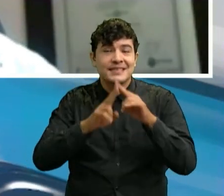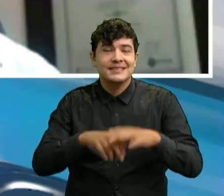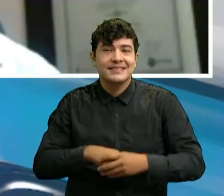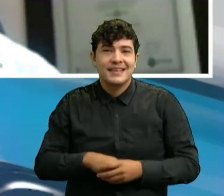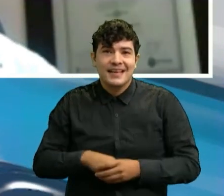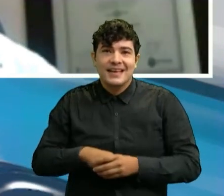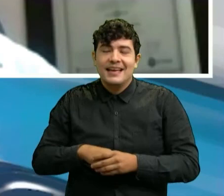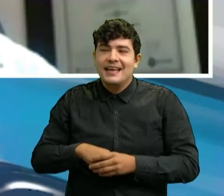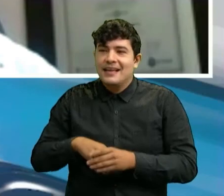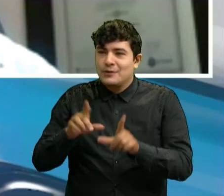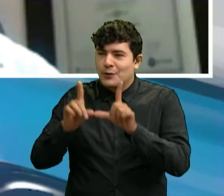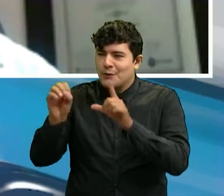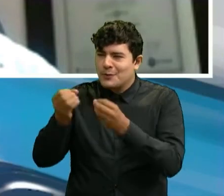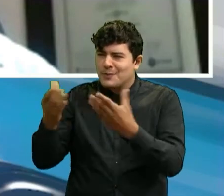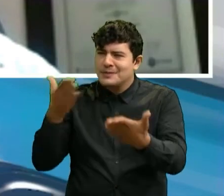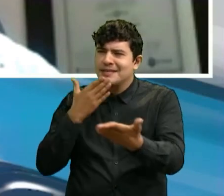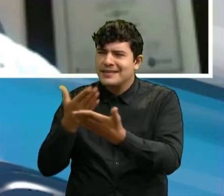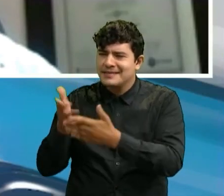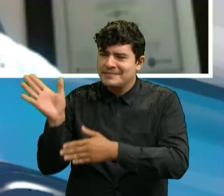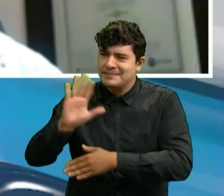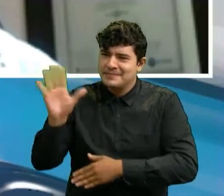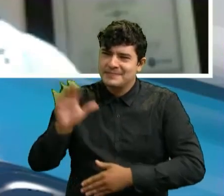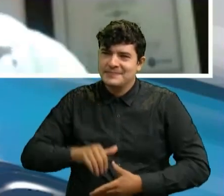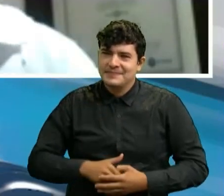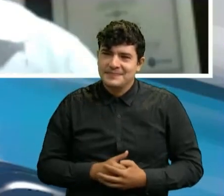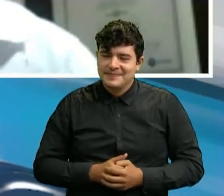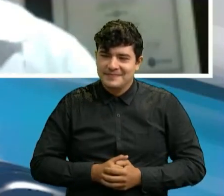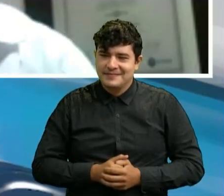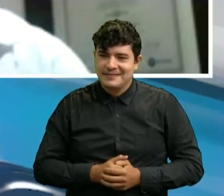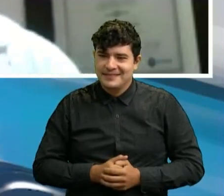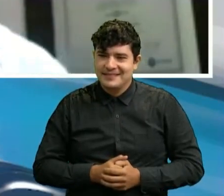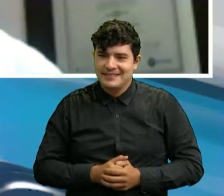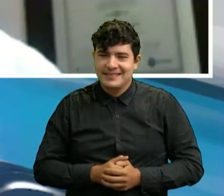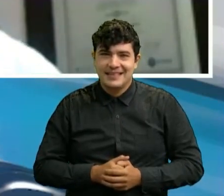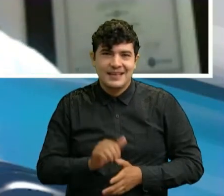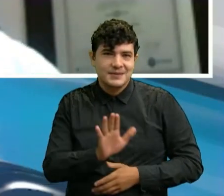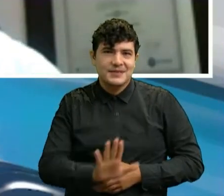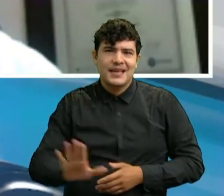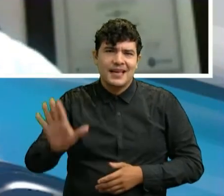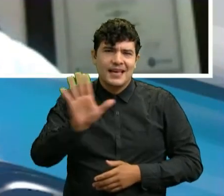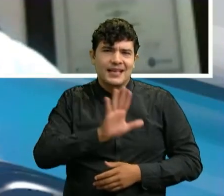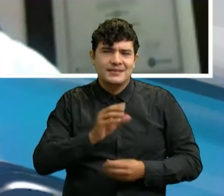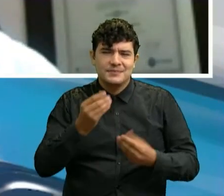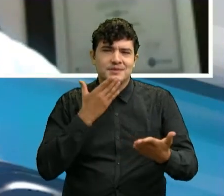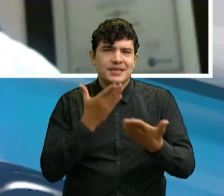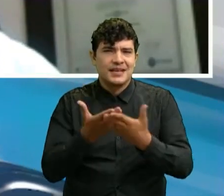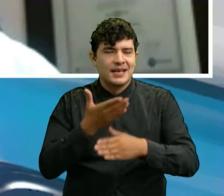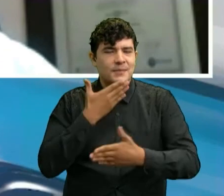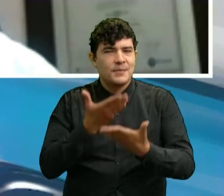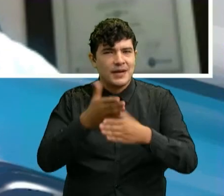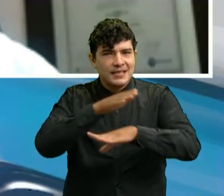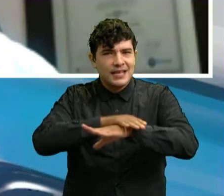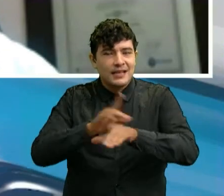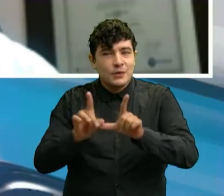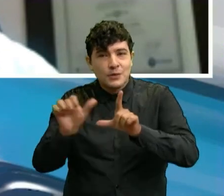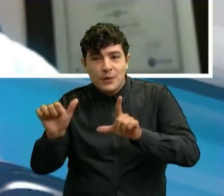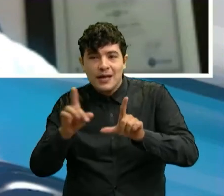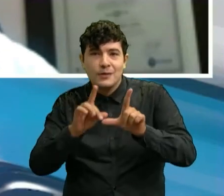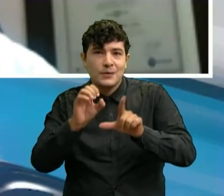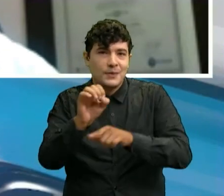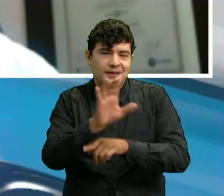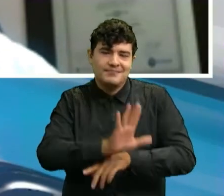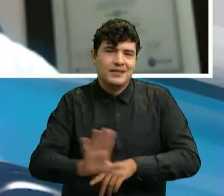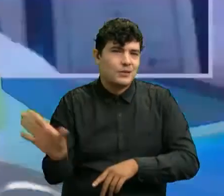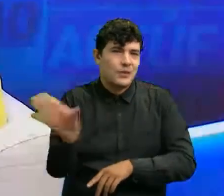Luis. Muchísimas gracias por acompañarnos en esta oportunidad. A ustedes, Paola. Buenas tardes para usted, doctora Mariana, y para todos los televidentes.